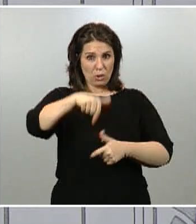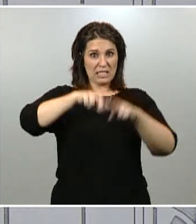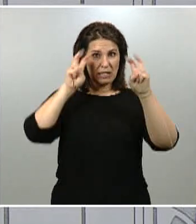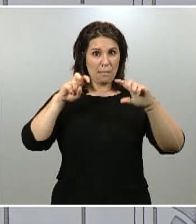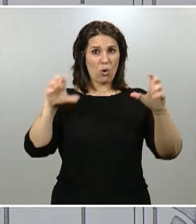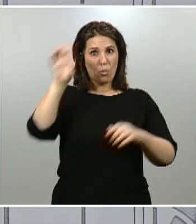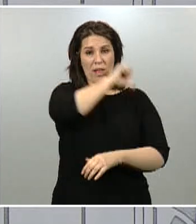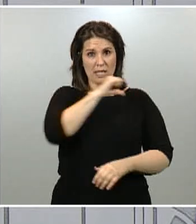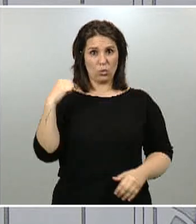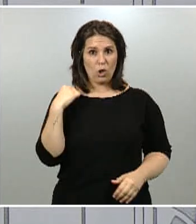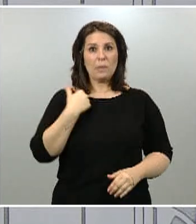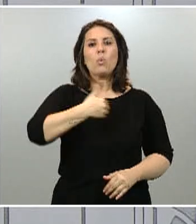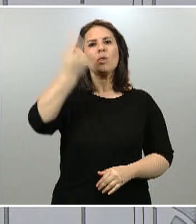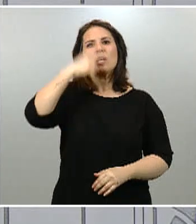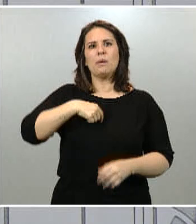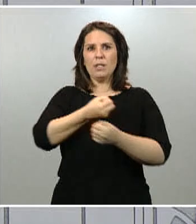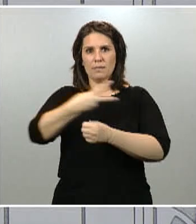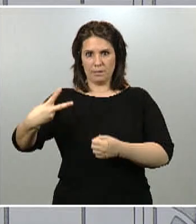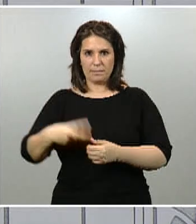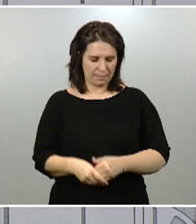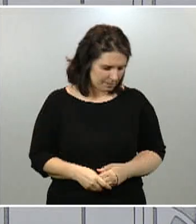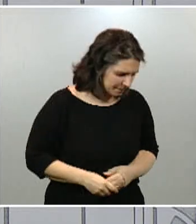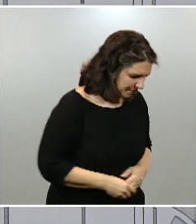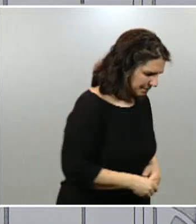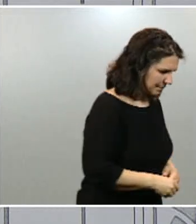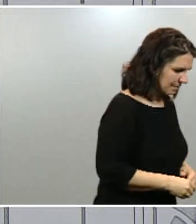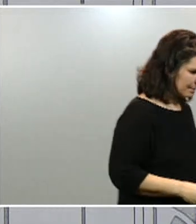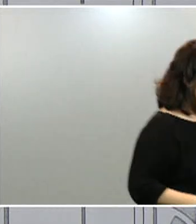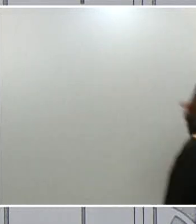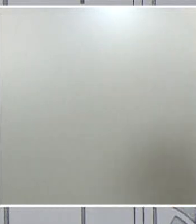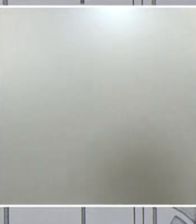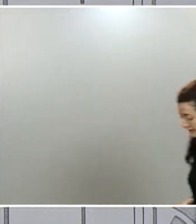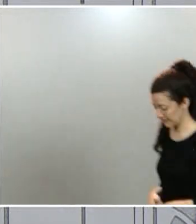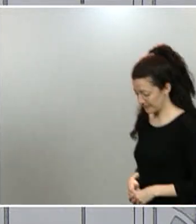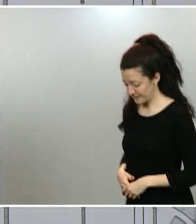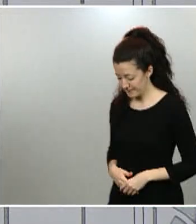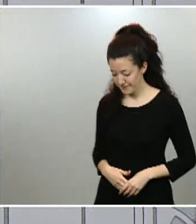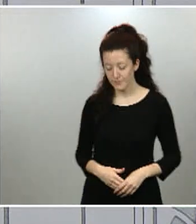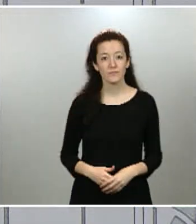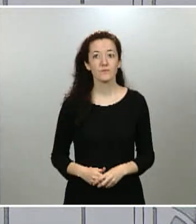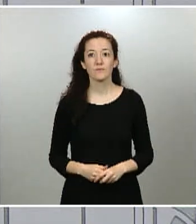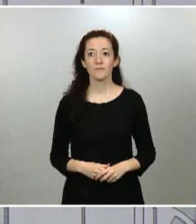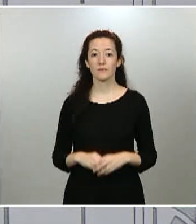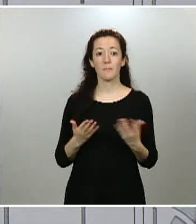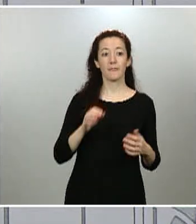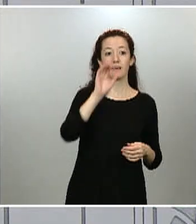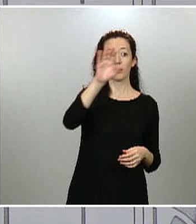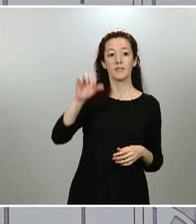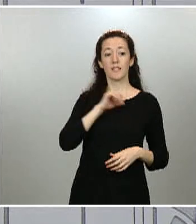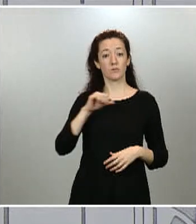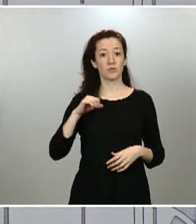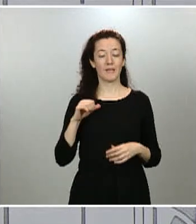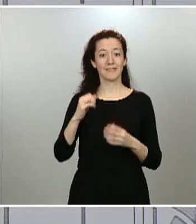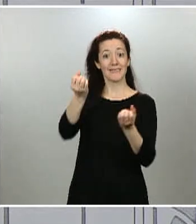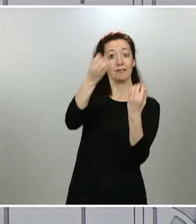se sabrán los resultados? Bueno, las comunidades autónomas envían su información y se tiene que evaluar. Ahora mismo está en